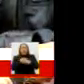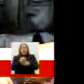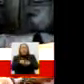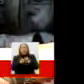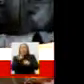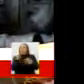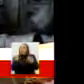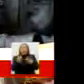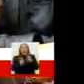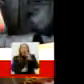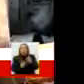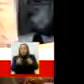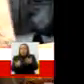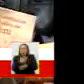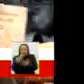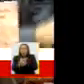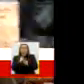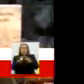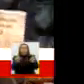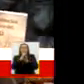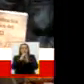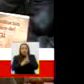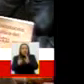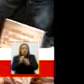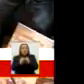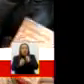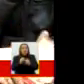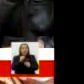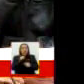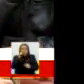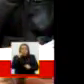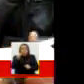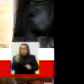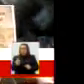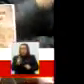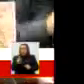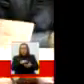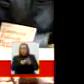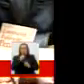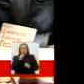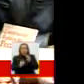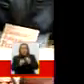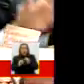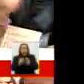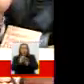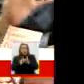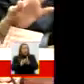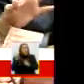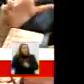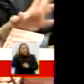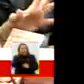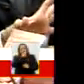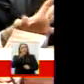nueva. Pero en cambio la Constitución no se modifica cada rato, porque reformar la Constitución no es fácil, requiere